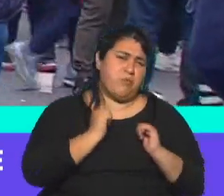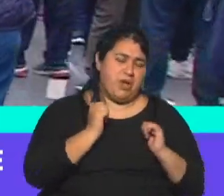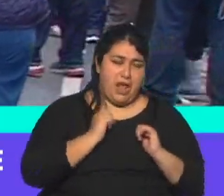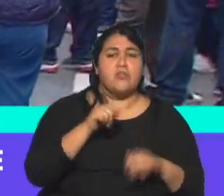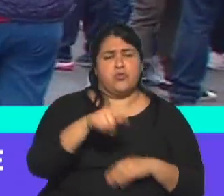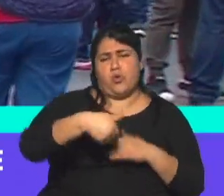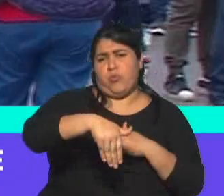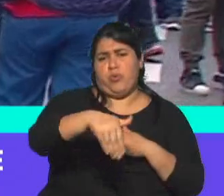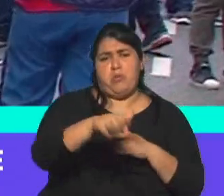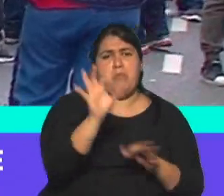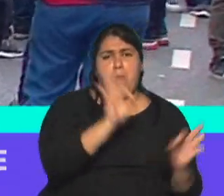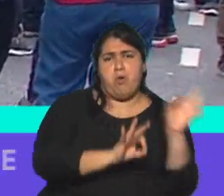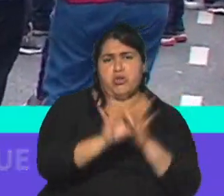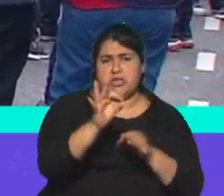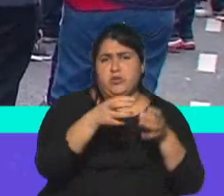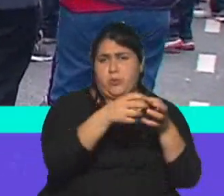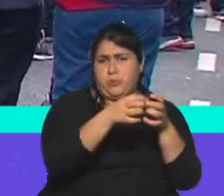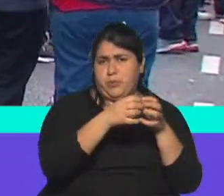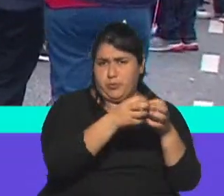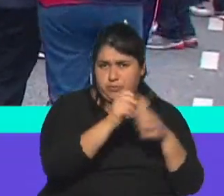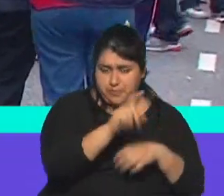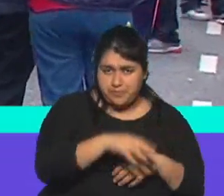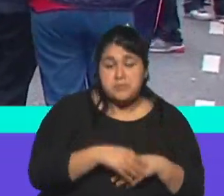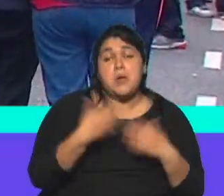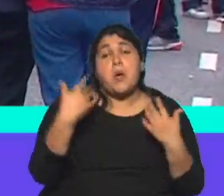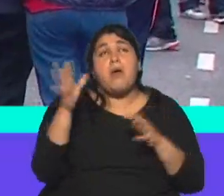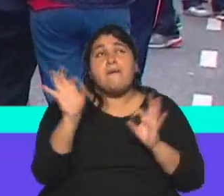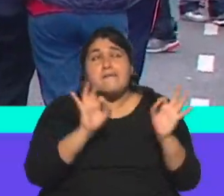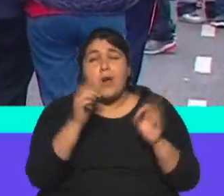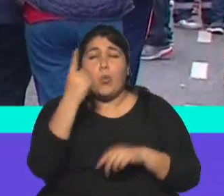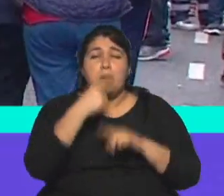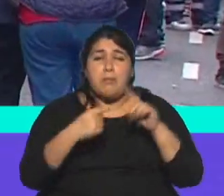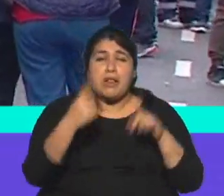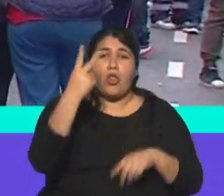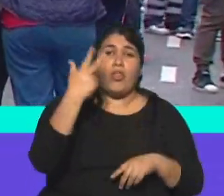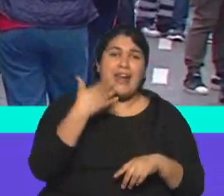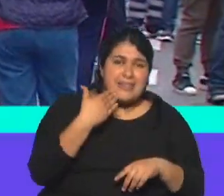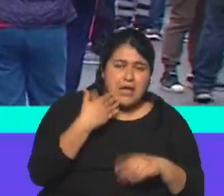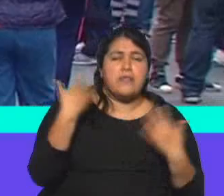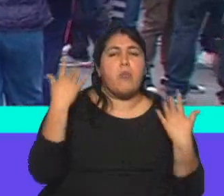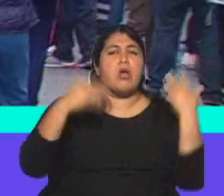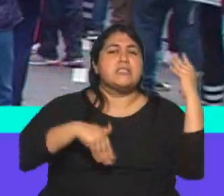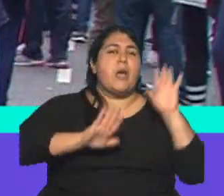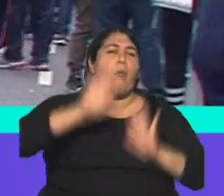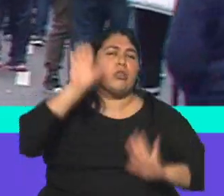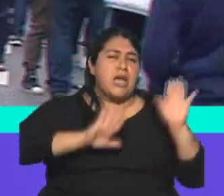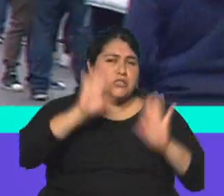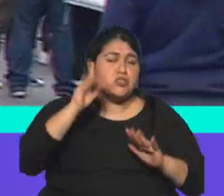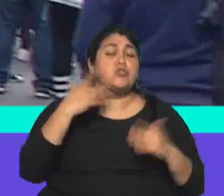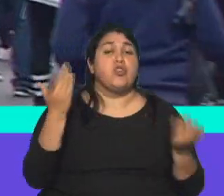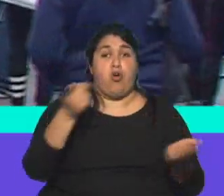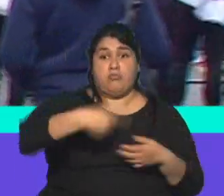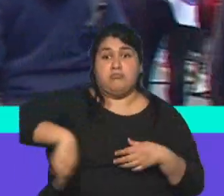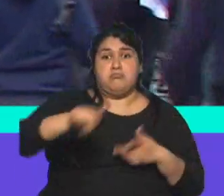muy poquito para que comience el debate. Se prevé que para la 1:30, 2 de la tarde estaría la votación. Aquí los hinchas han